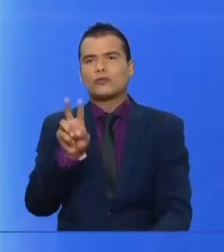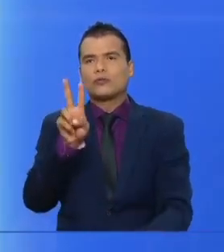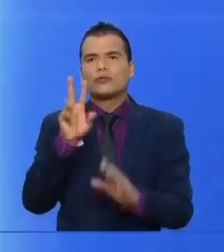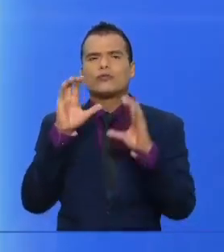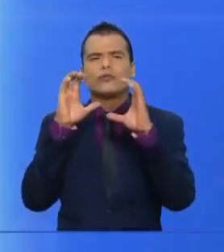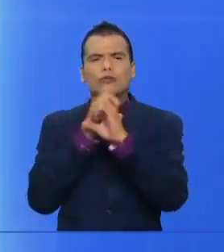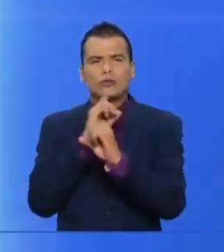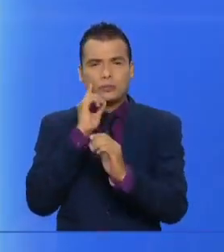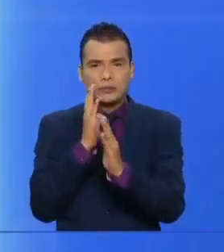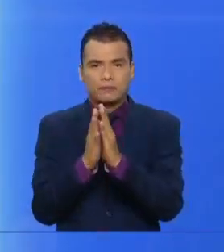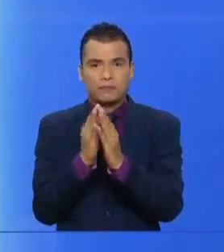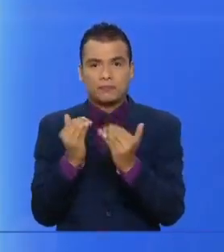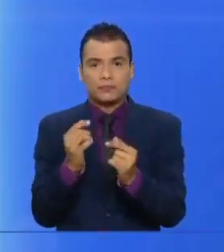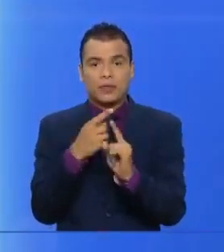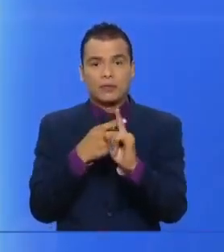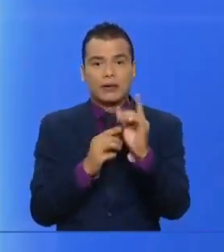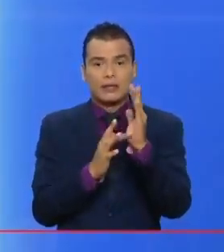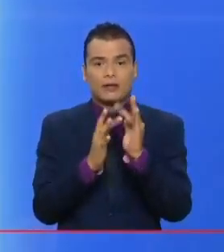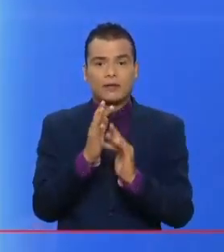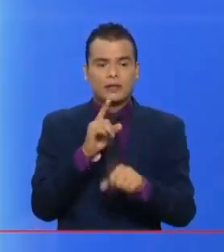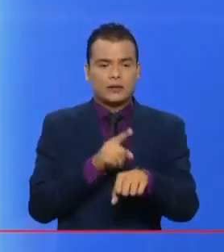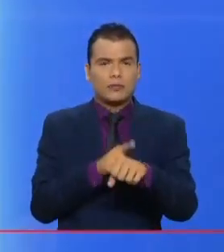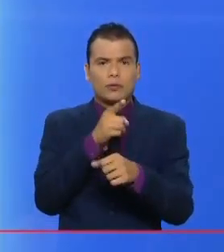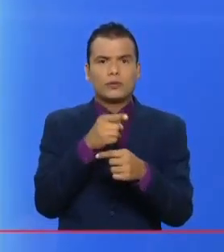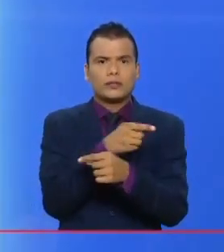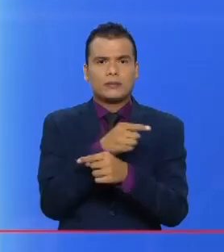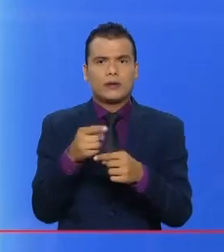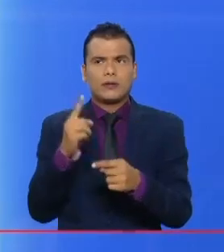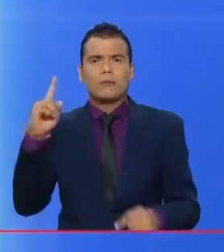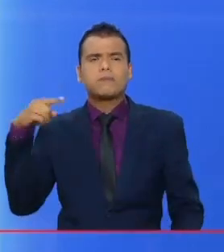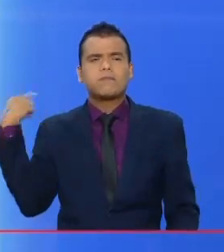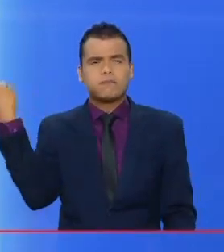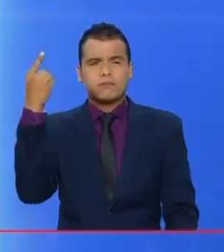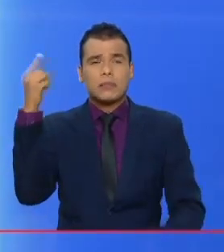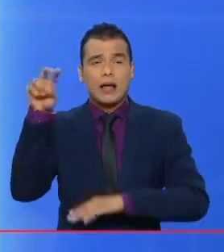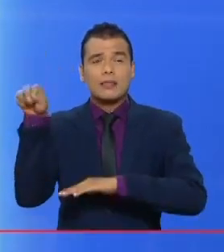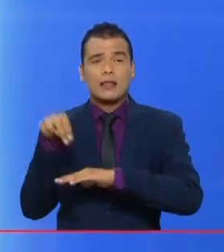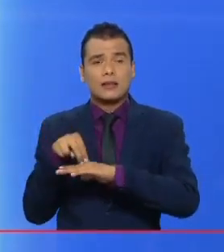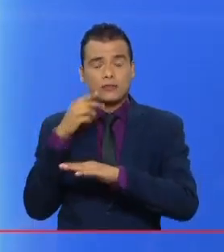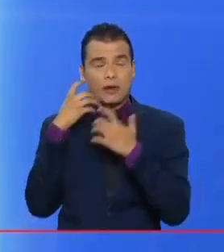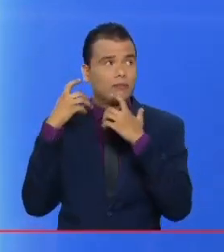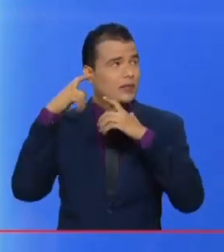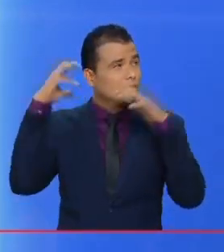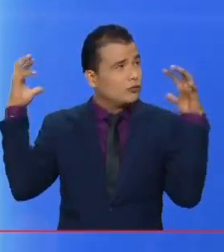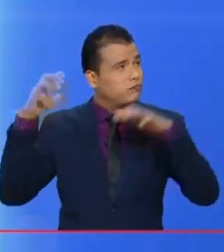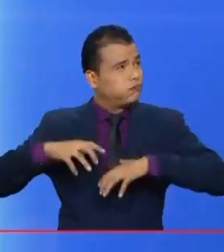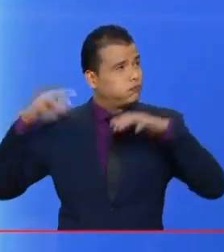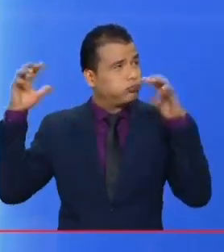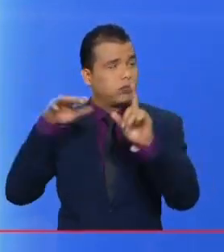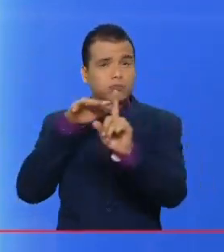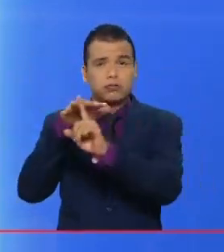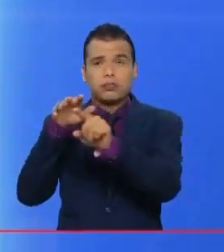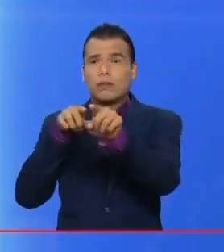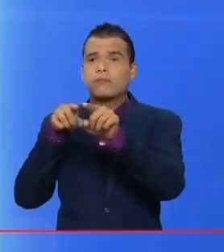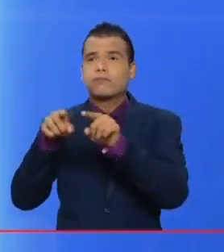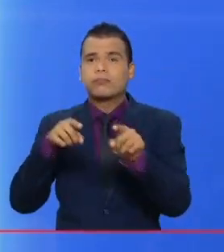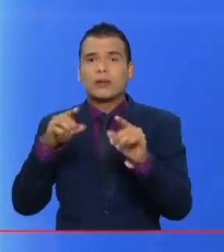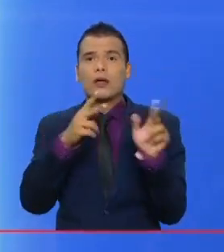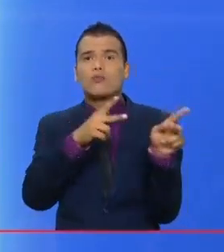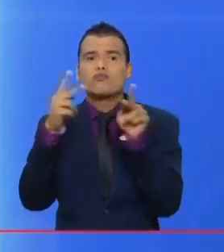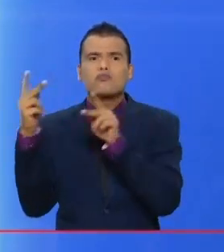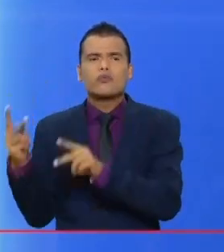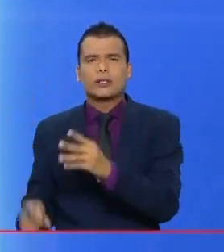En los primeros 8 días del mes de abril, la intensidad de las lluvias en Nariño ha provocado la destrucción de por lo menos